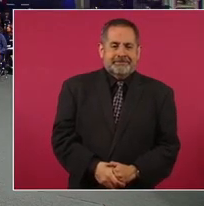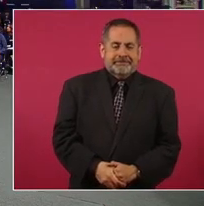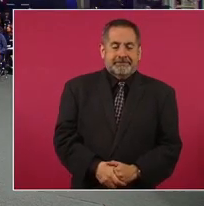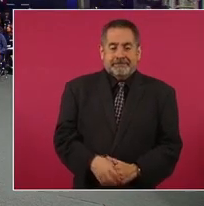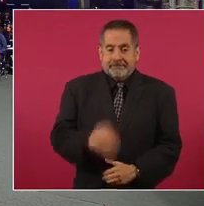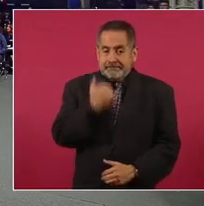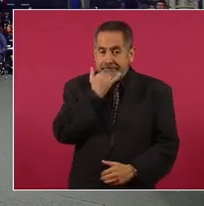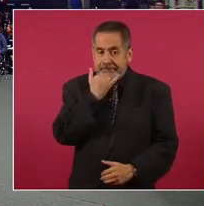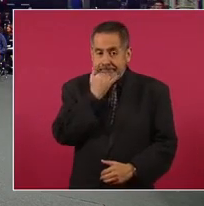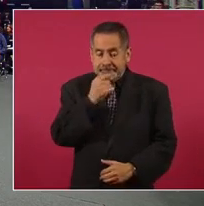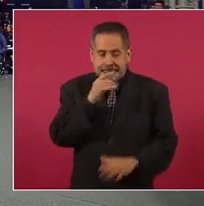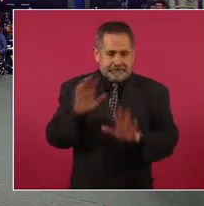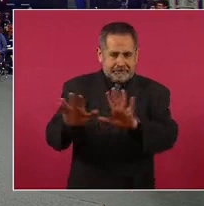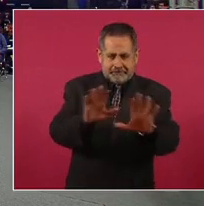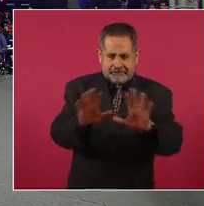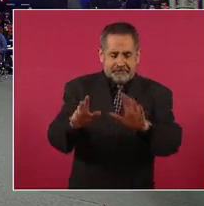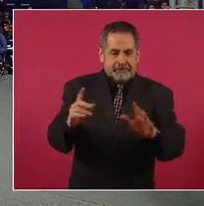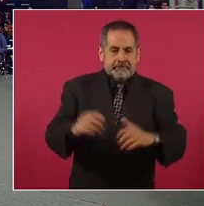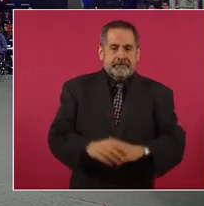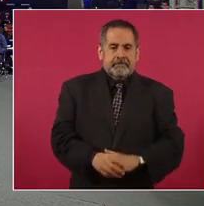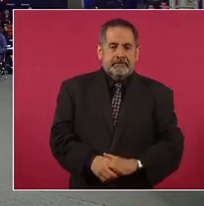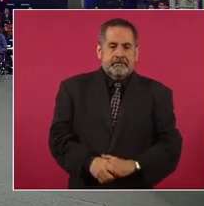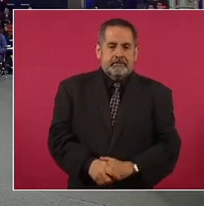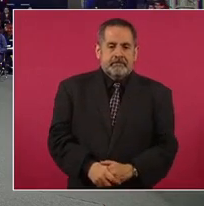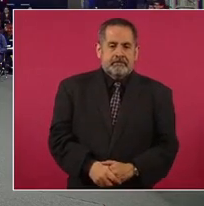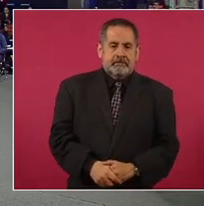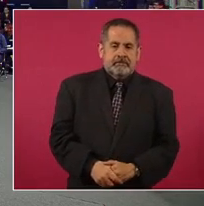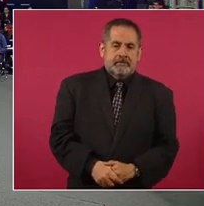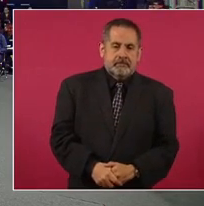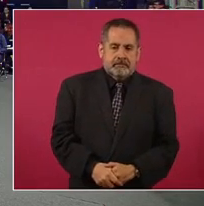Perdón, perdón, uno por uno. ¿Quién quiere?